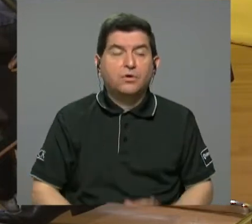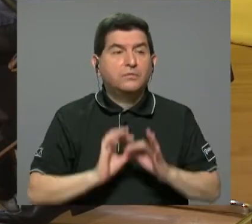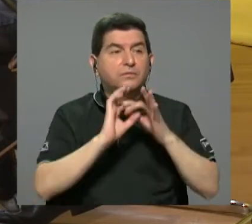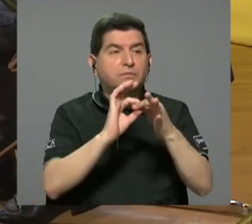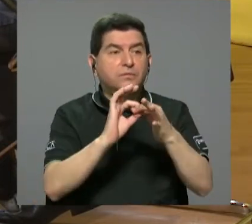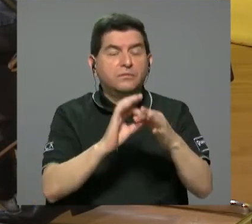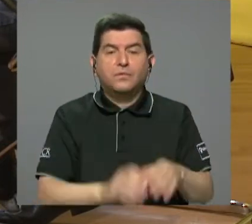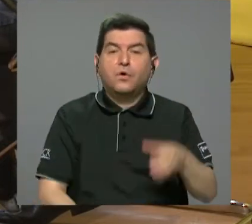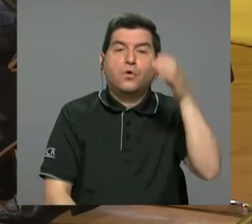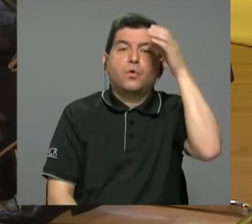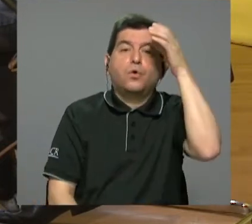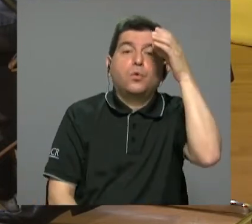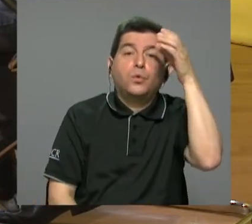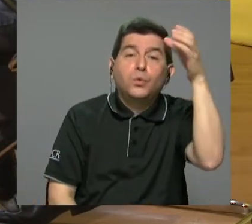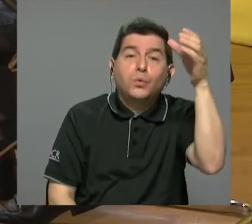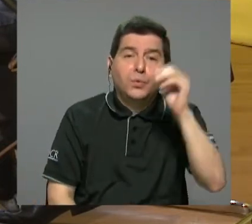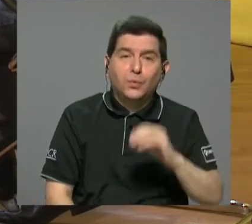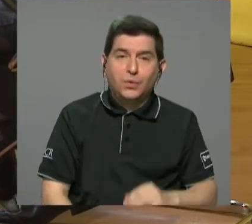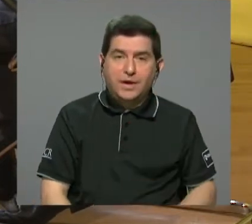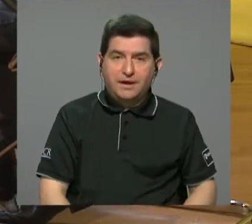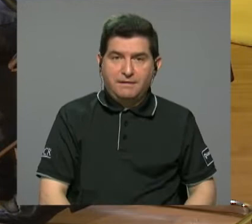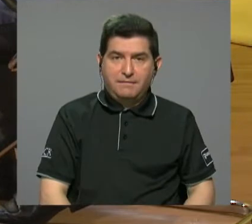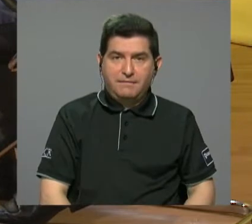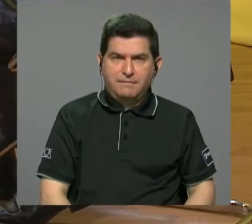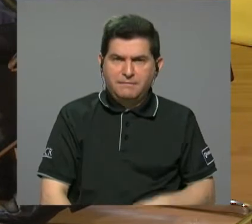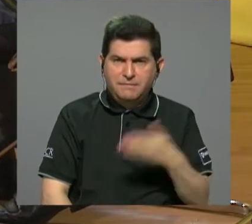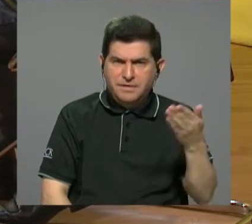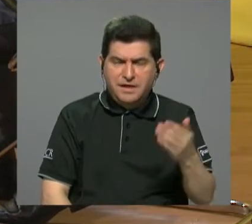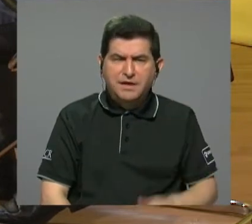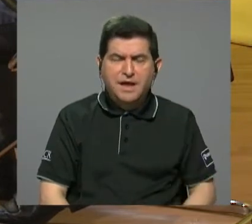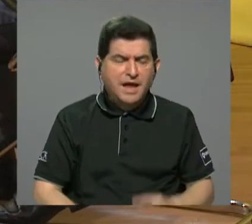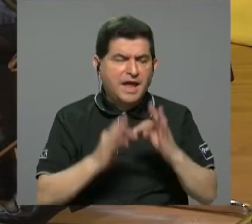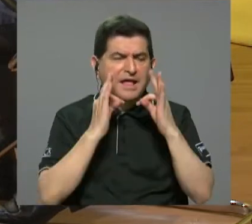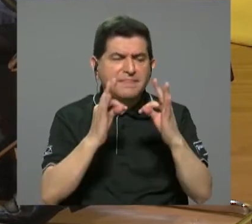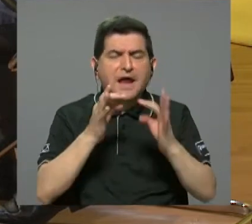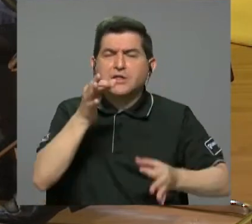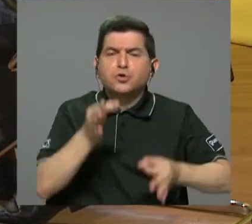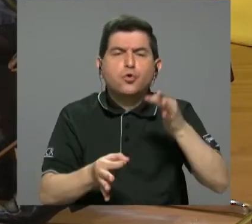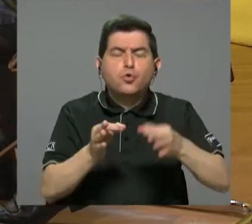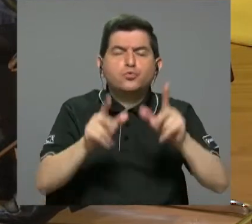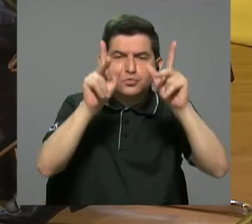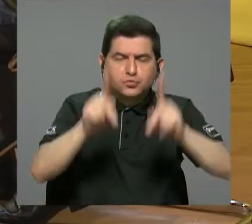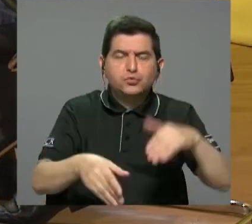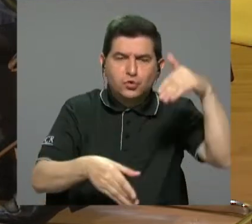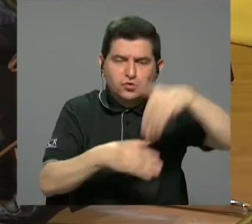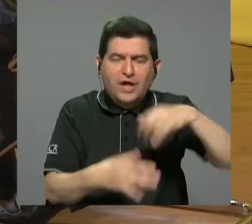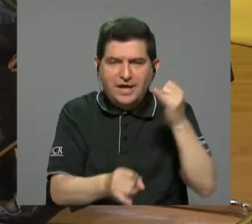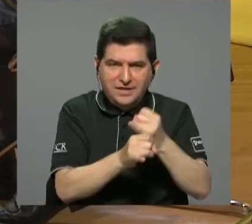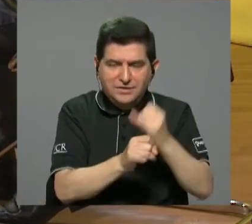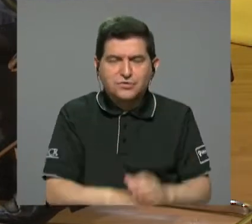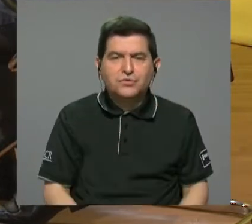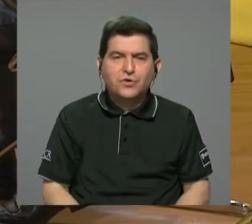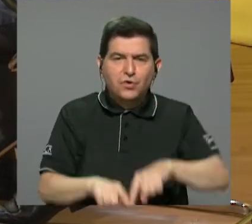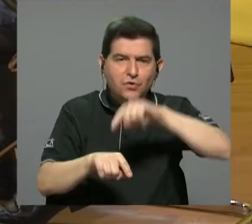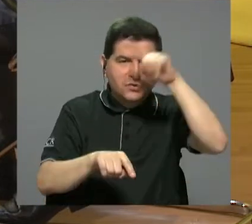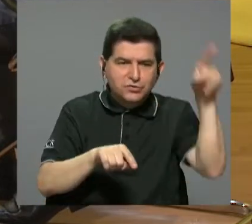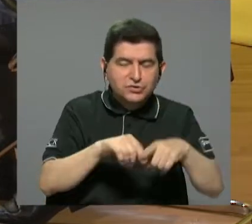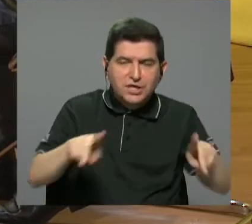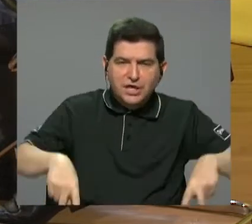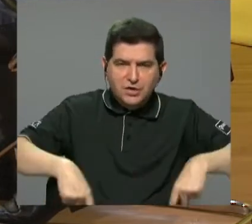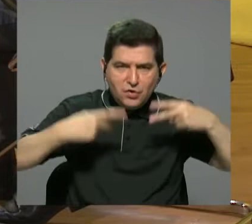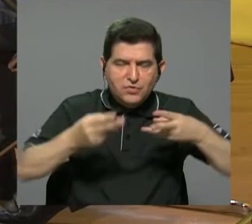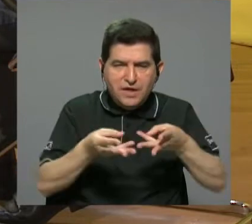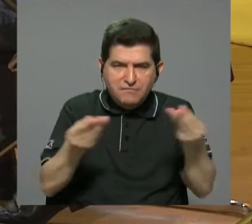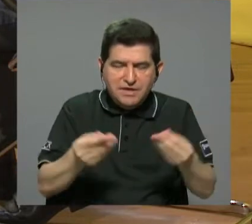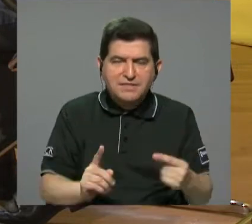la cultura de trato justo al cliente dentro de las entidades. El ciclo de vida del producto, desde que se crea